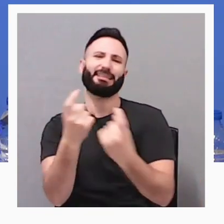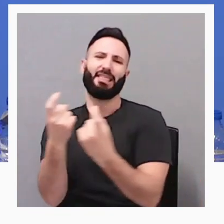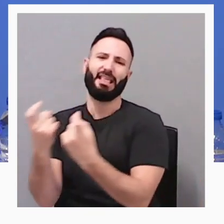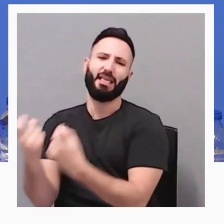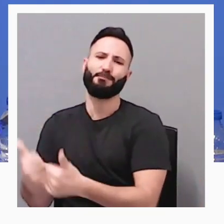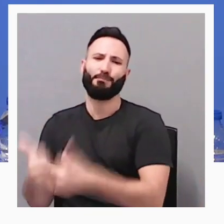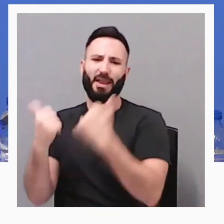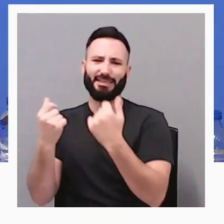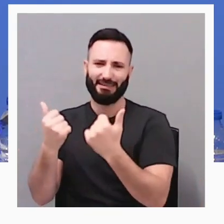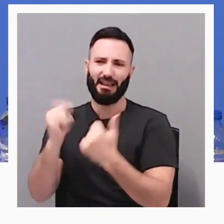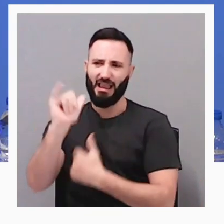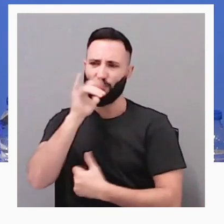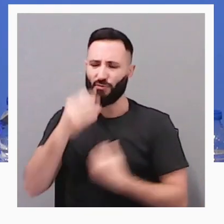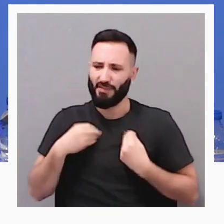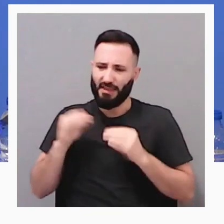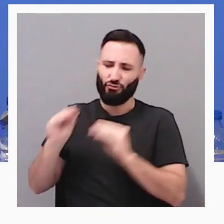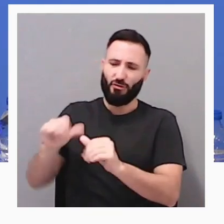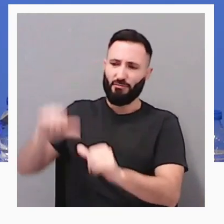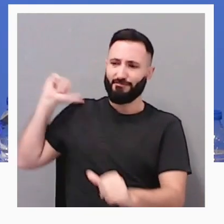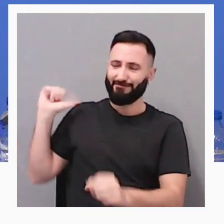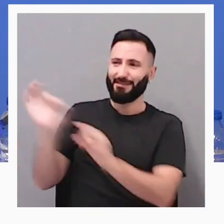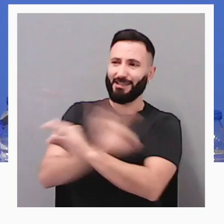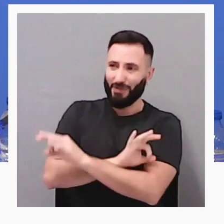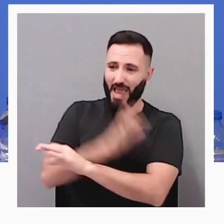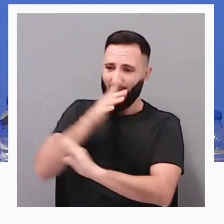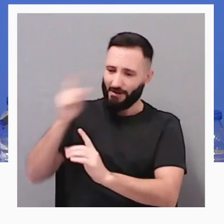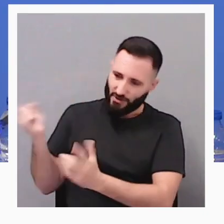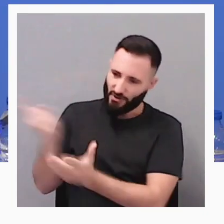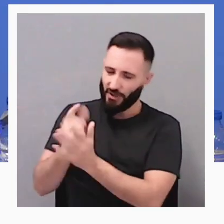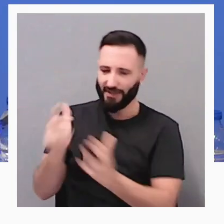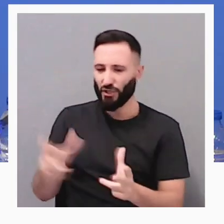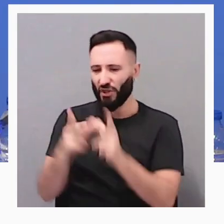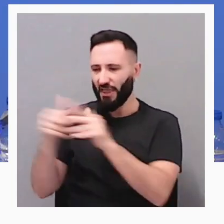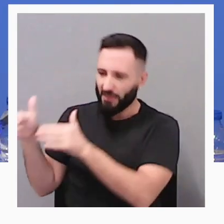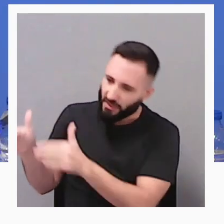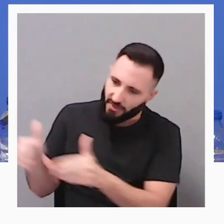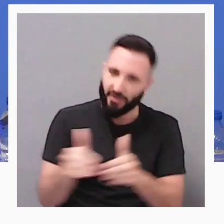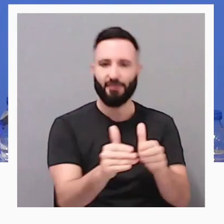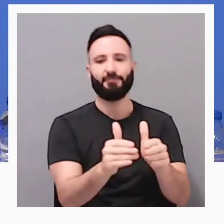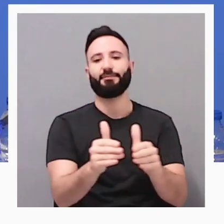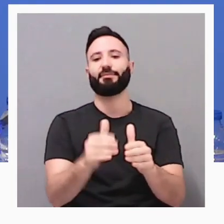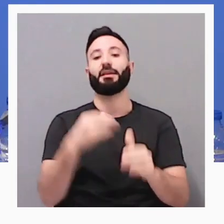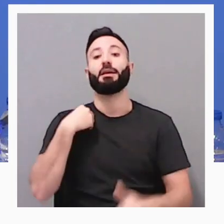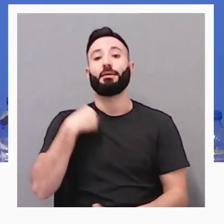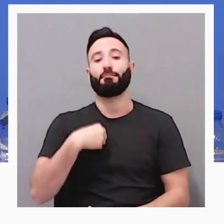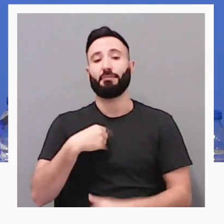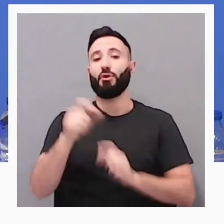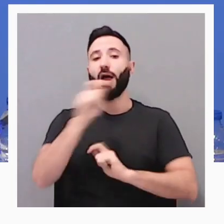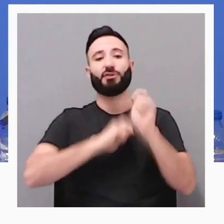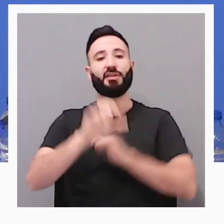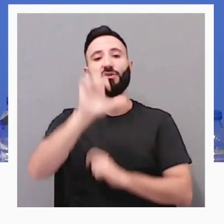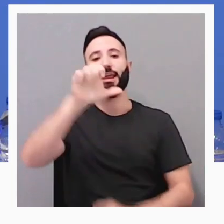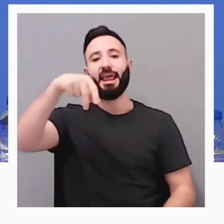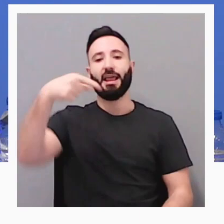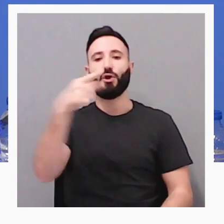pues en su vida han equivocado el camino y hay que reconducirlo a la sociedad, al igual que con la asociación Engloba